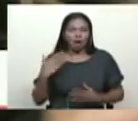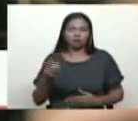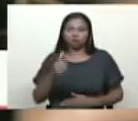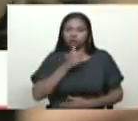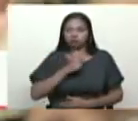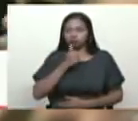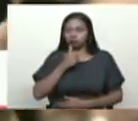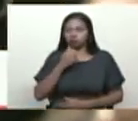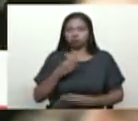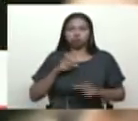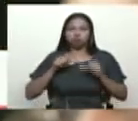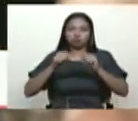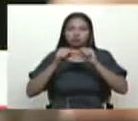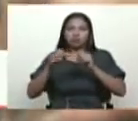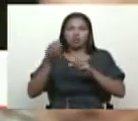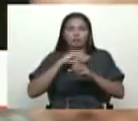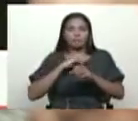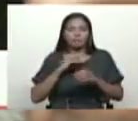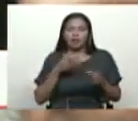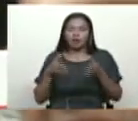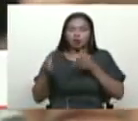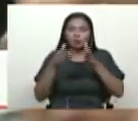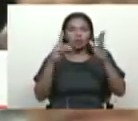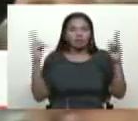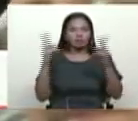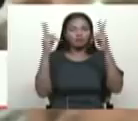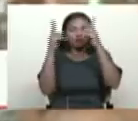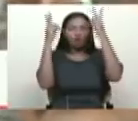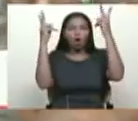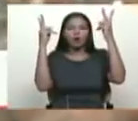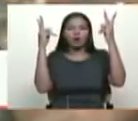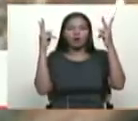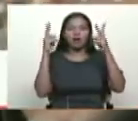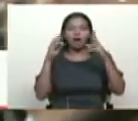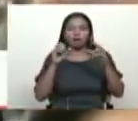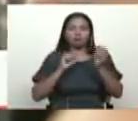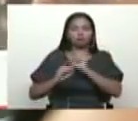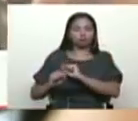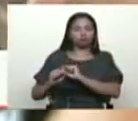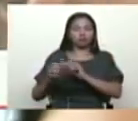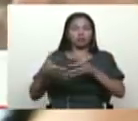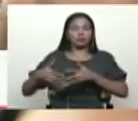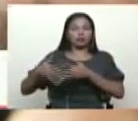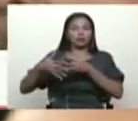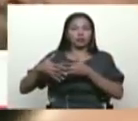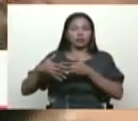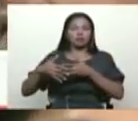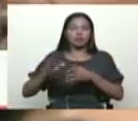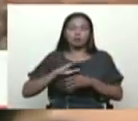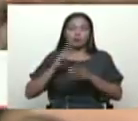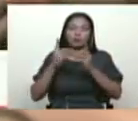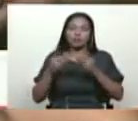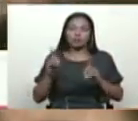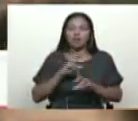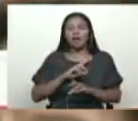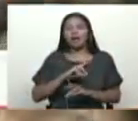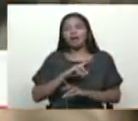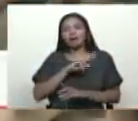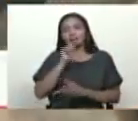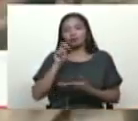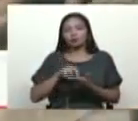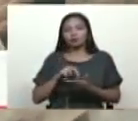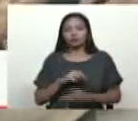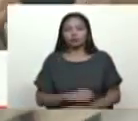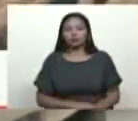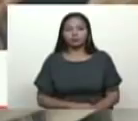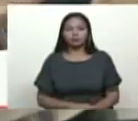y sabrá avanzar por los caminos de la victoria grande, antiimperialista, de dignidad nacional.